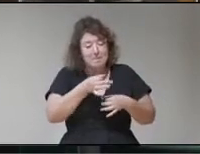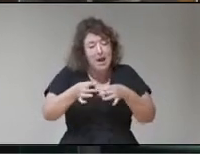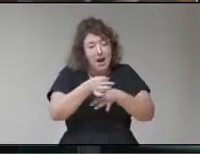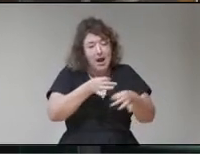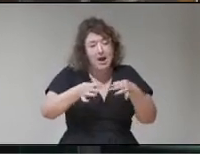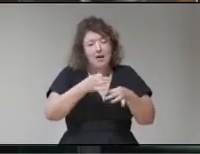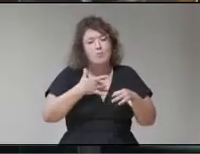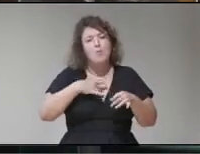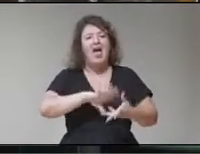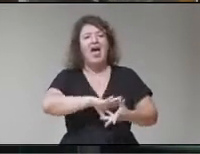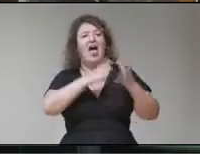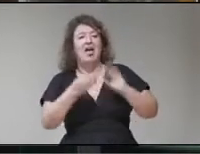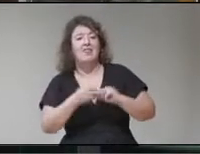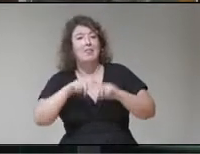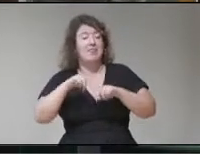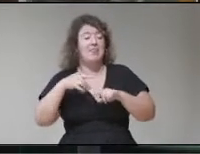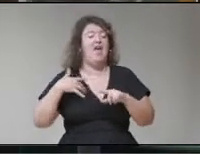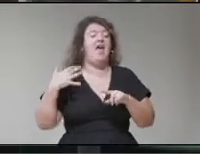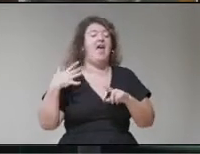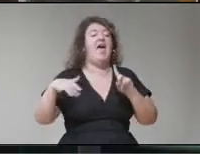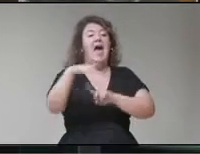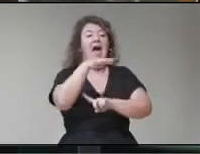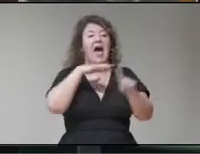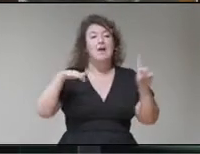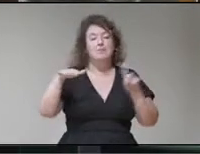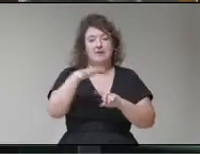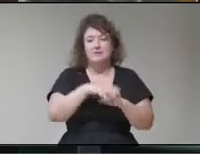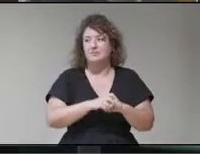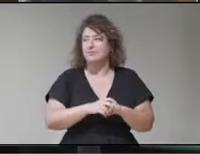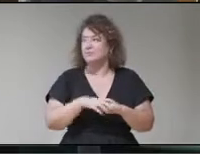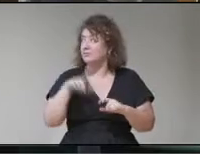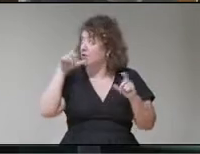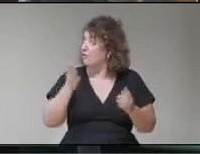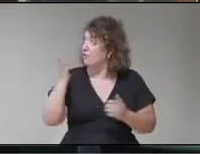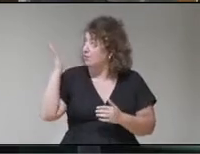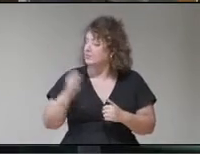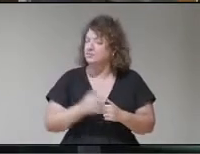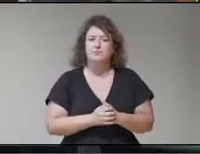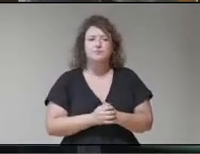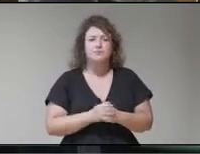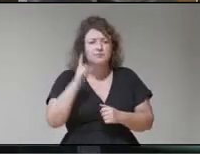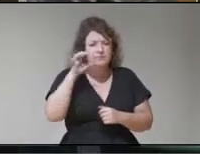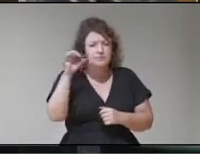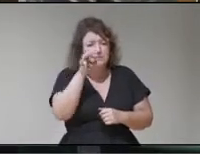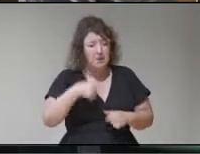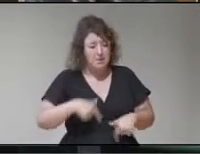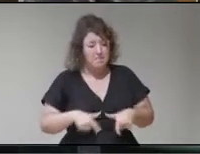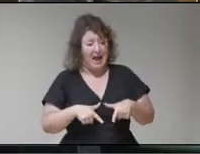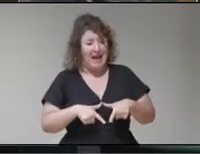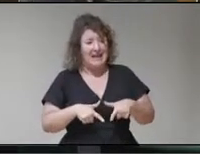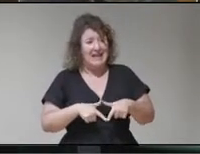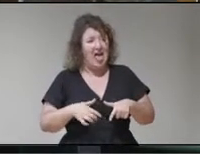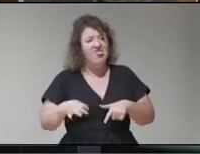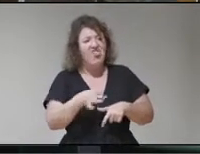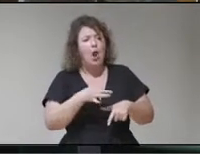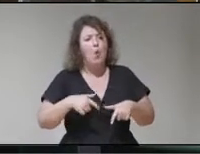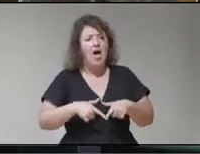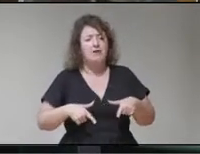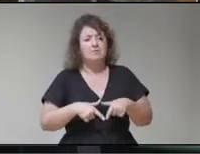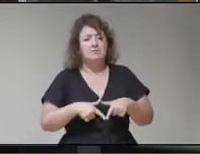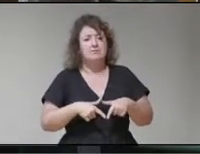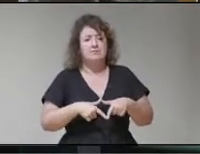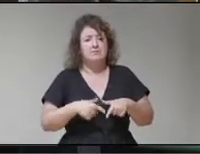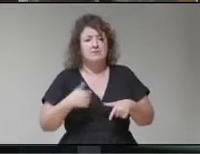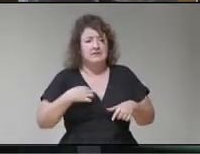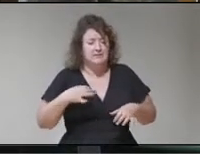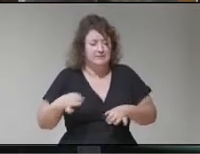ambiente en el que se encuentra. Foto que te crió, esta que tengo aquí. Esta es una célula vaginal. Una célula vaginal ya